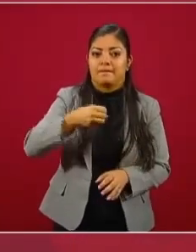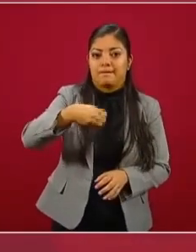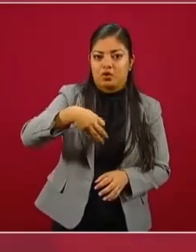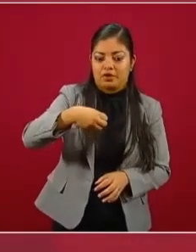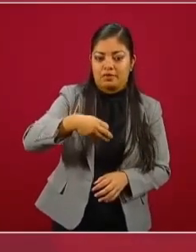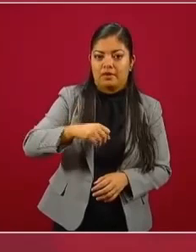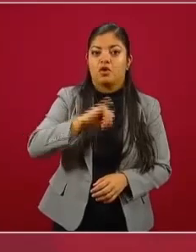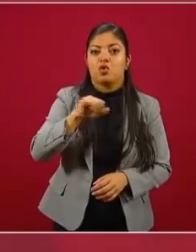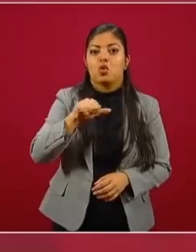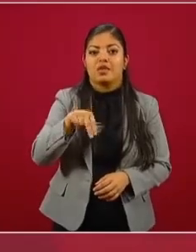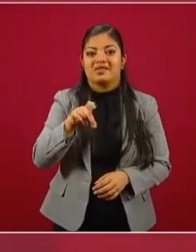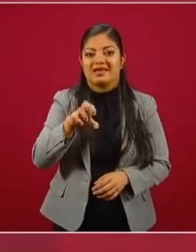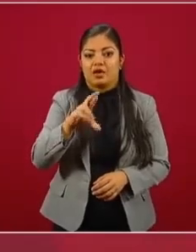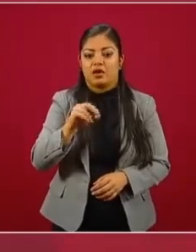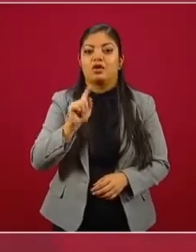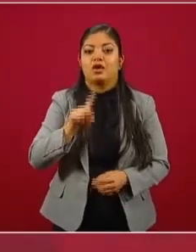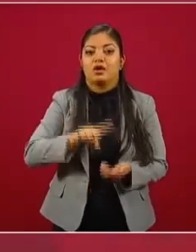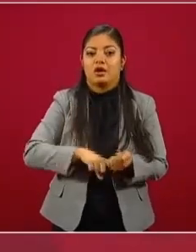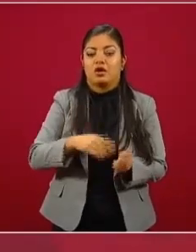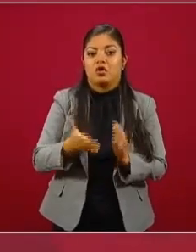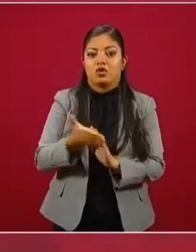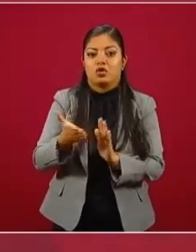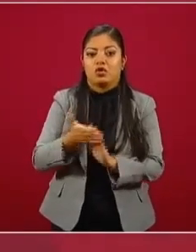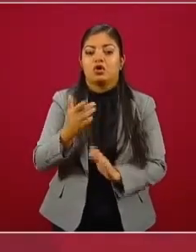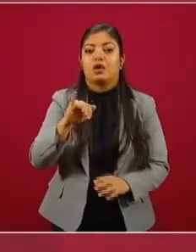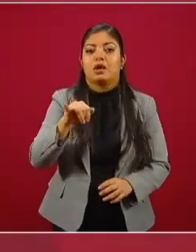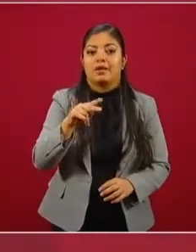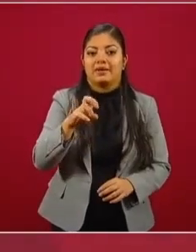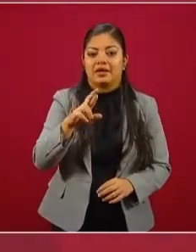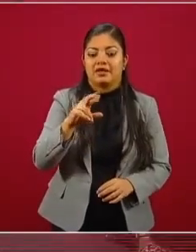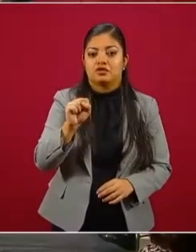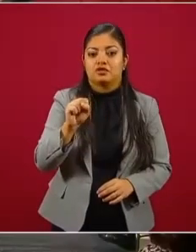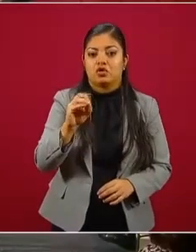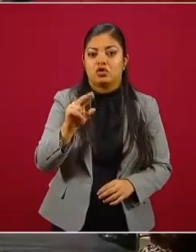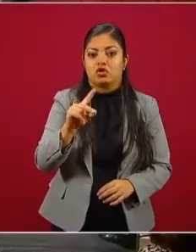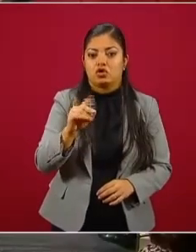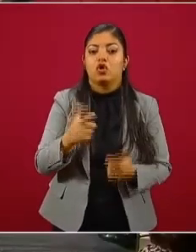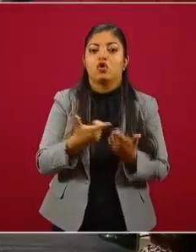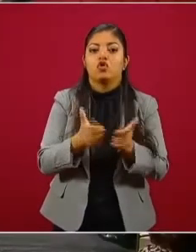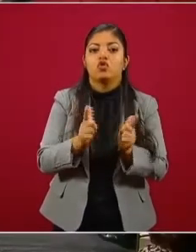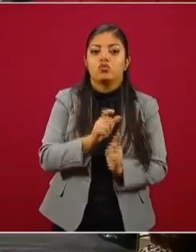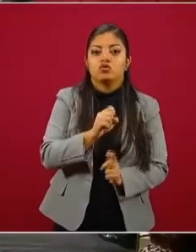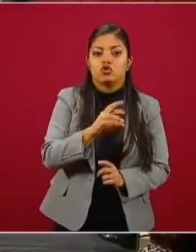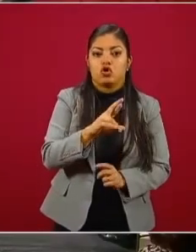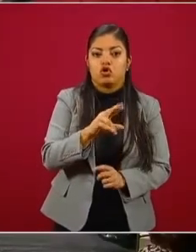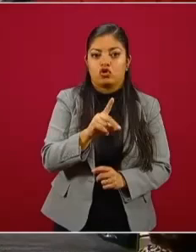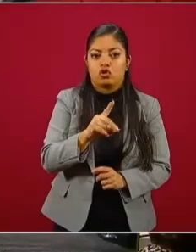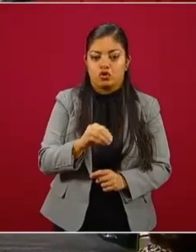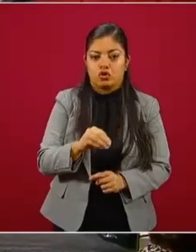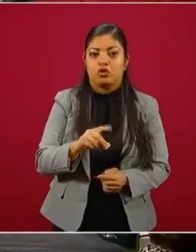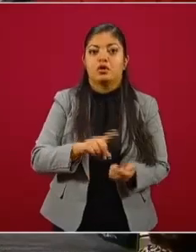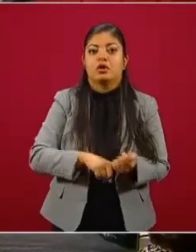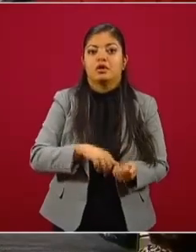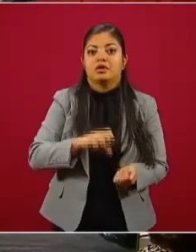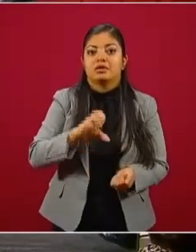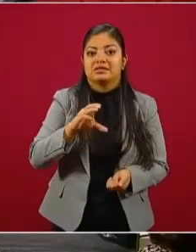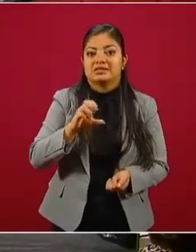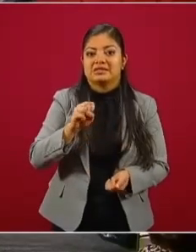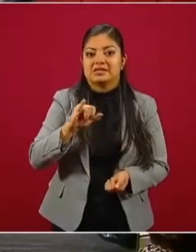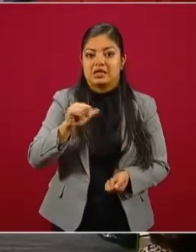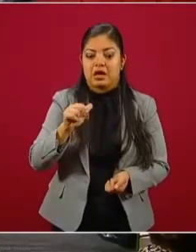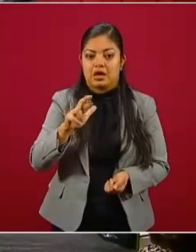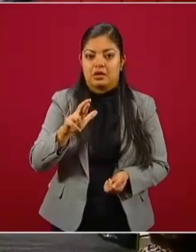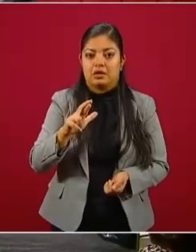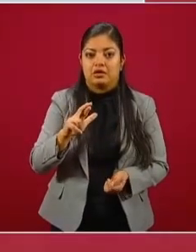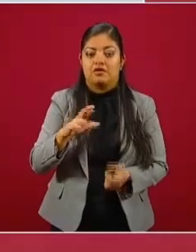cortina degusta construcciones javier sordo madaleno de grupo sordo sissi harp calderoni fundación alfredo harp helú